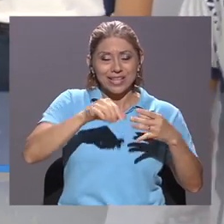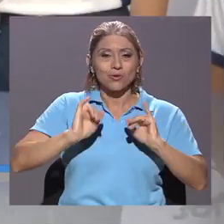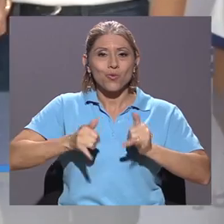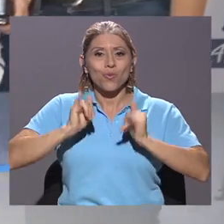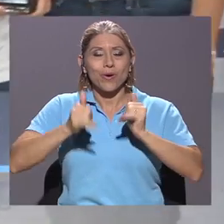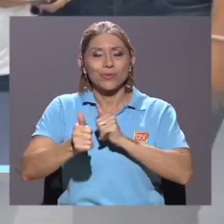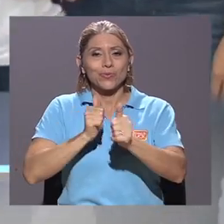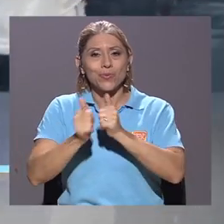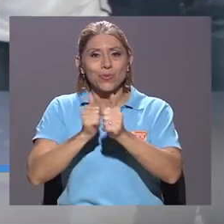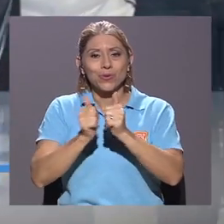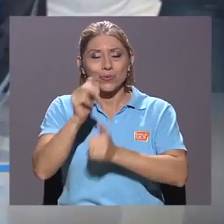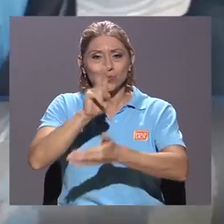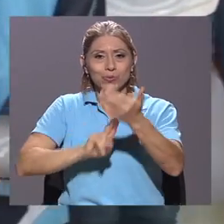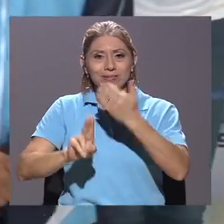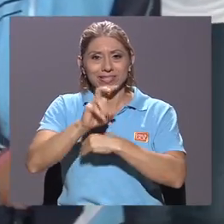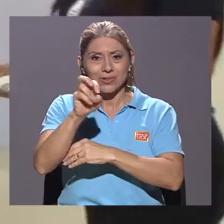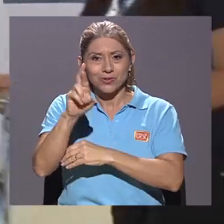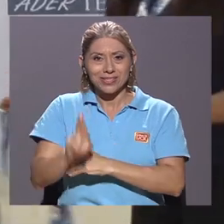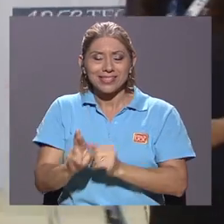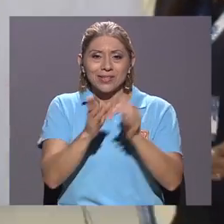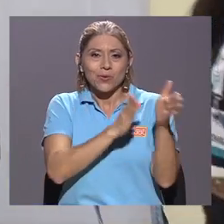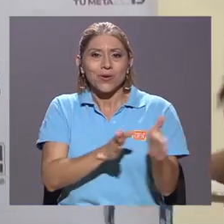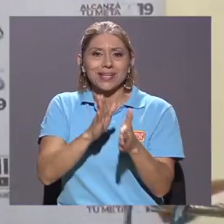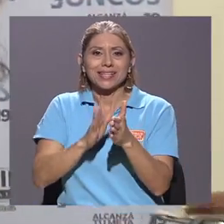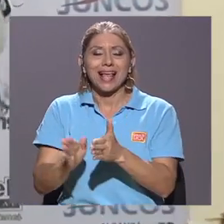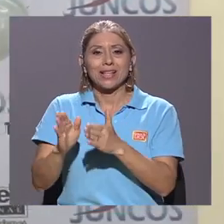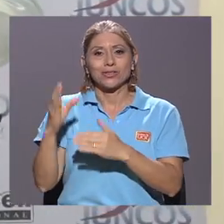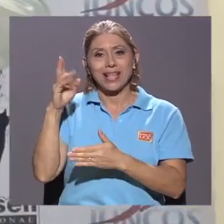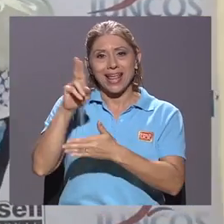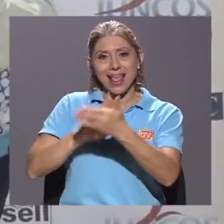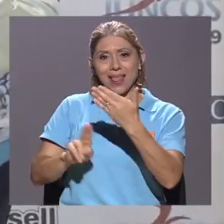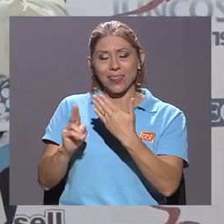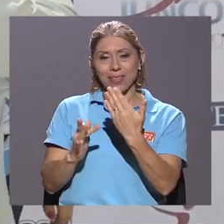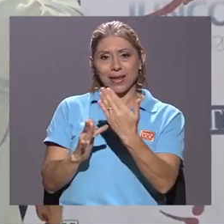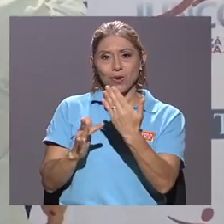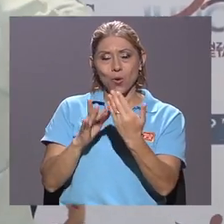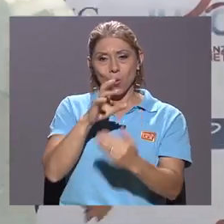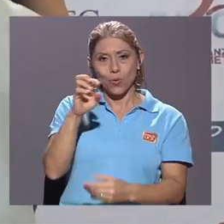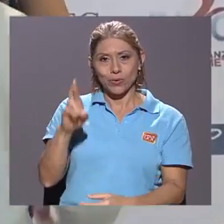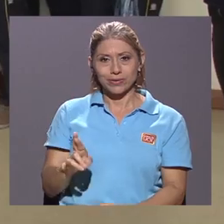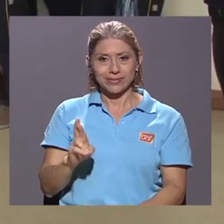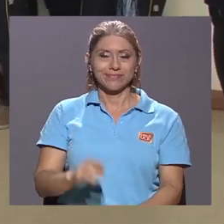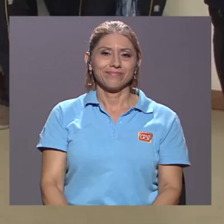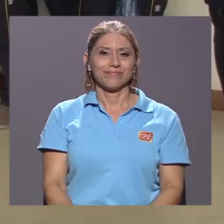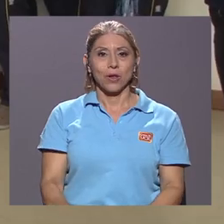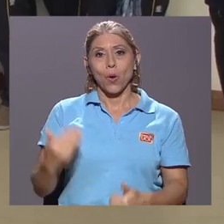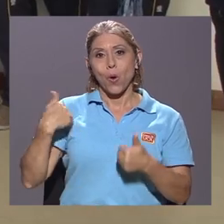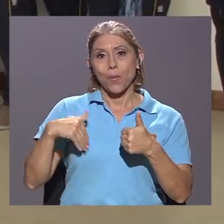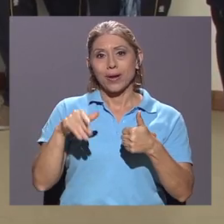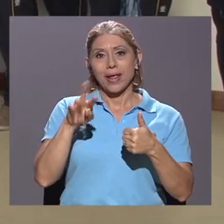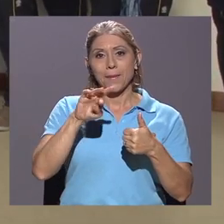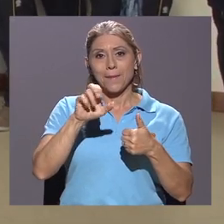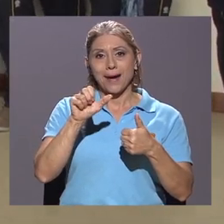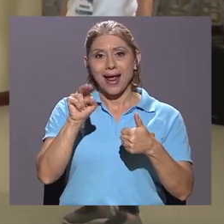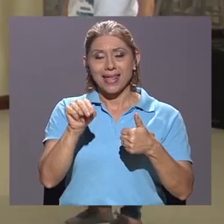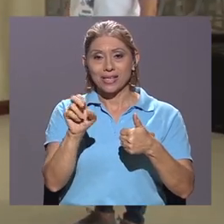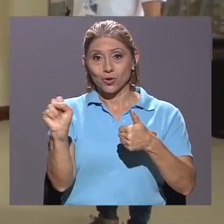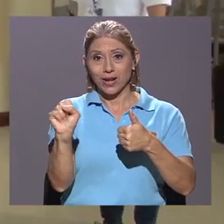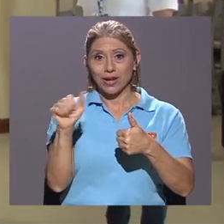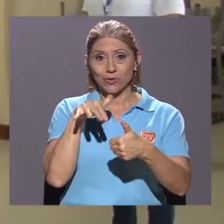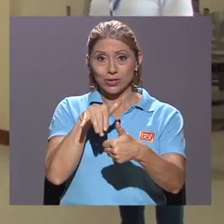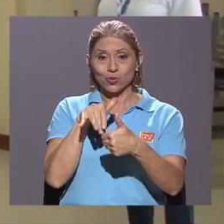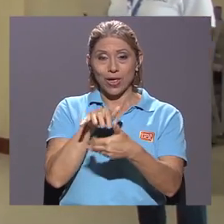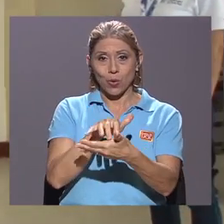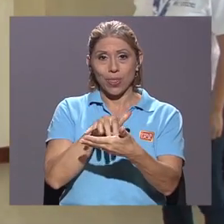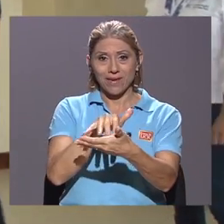costarricenses organizados en el tecnológico de costa rica bryant solano estudiante de contabilidad